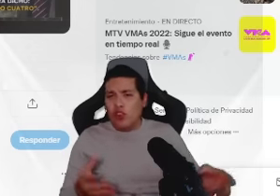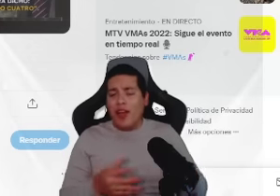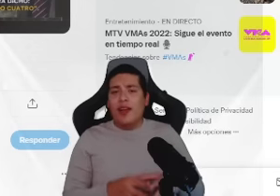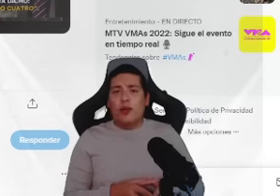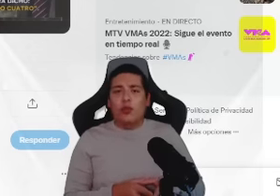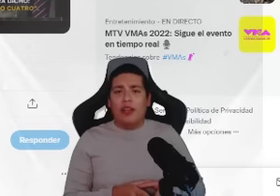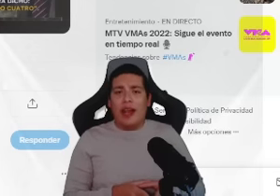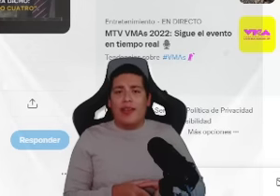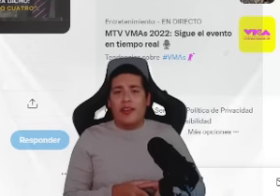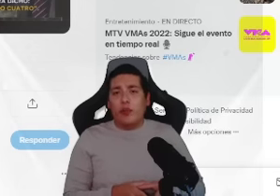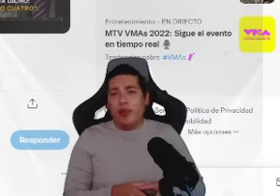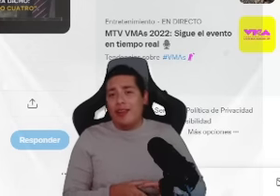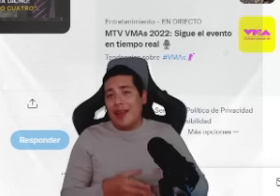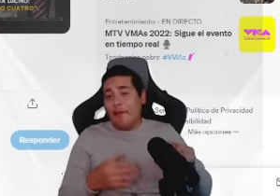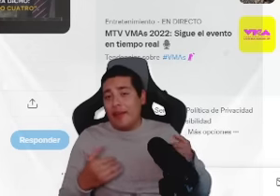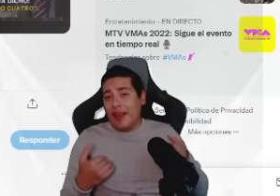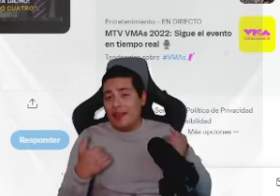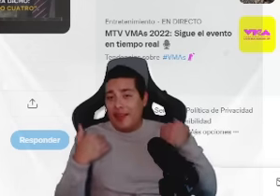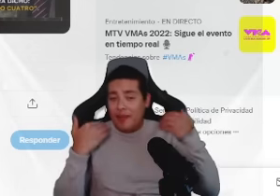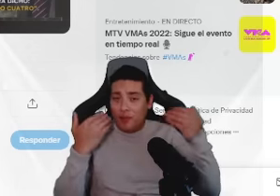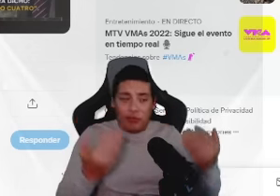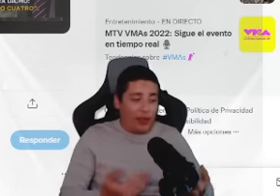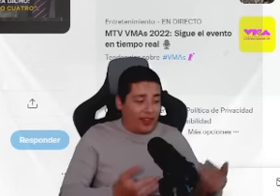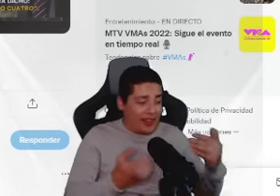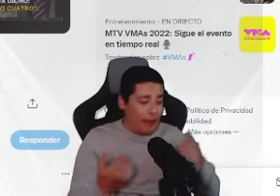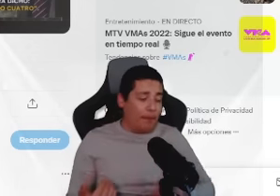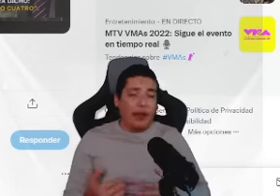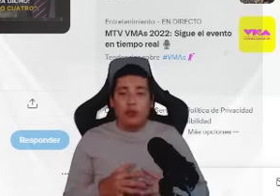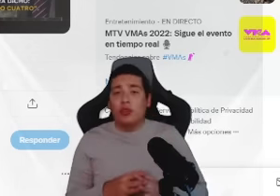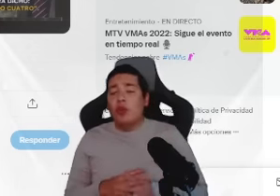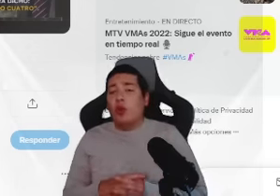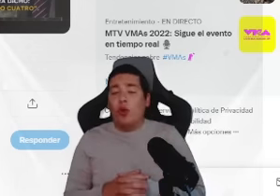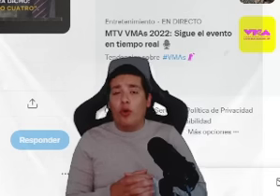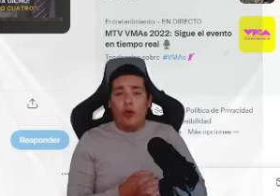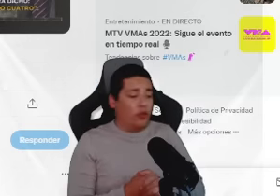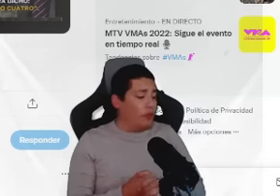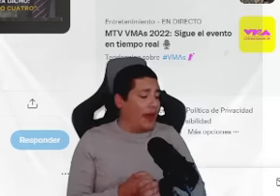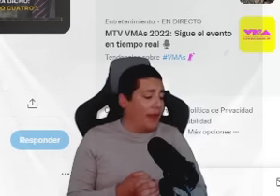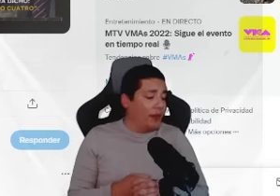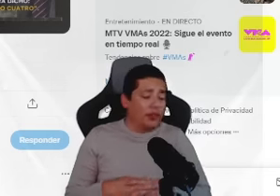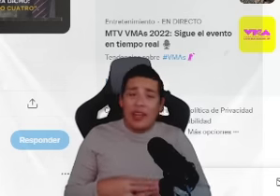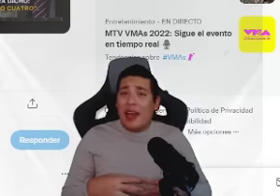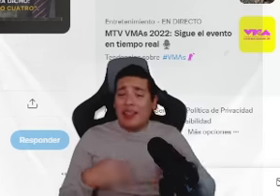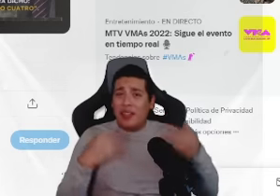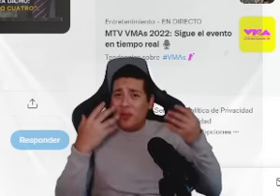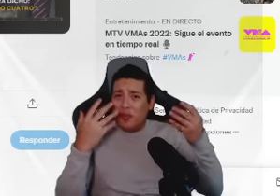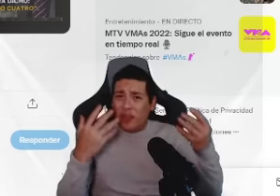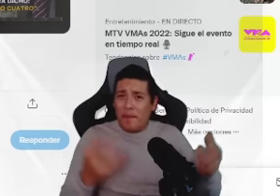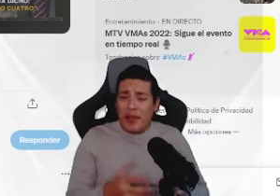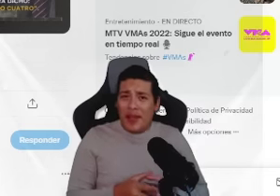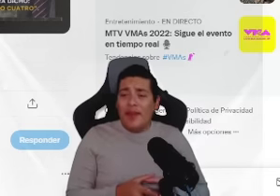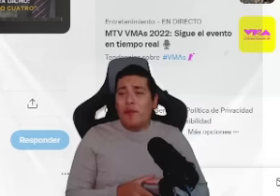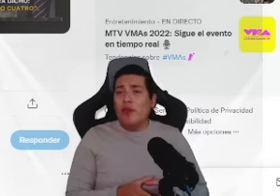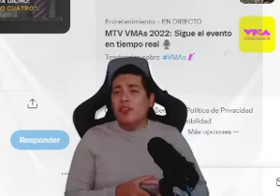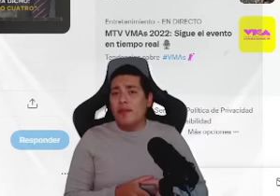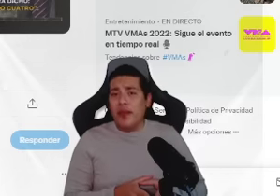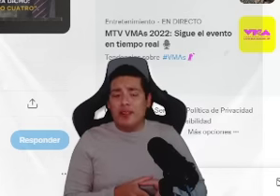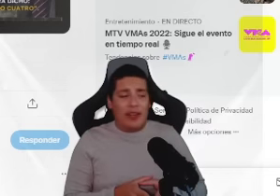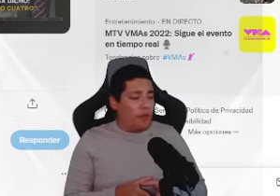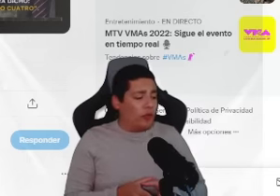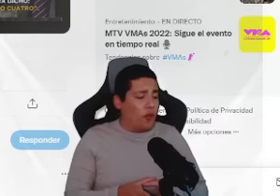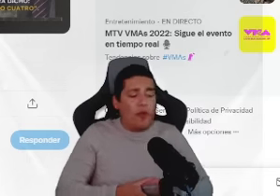lucha contra la delincuencia y al final se demostró que tenía pactos con los malandros así como también no